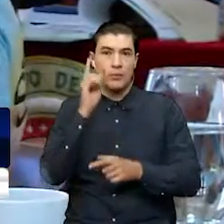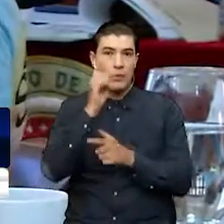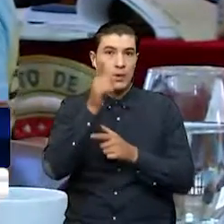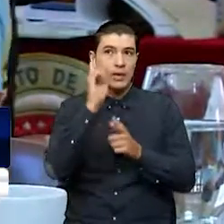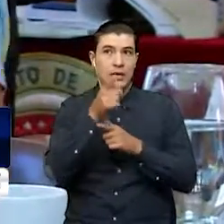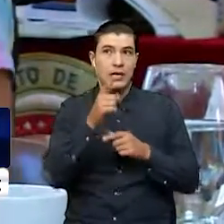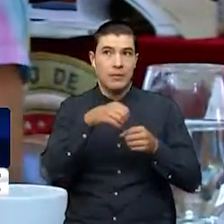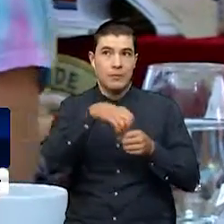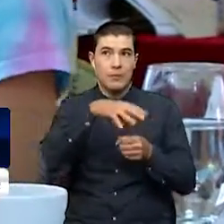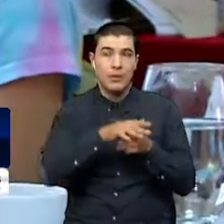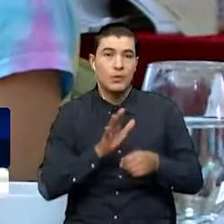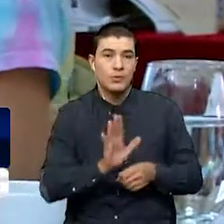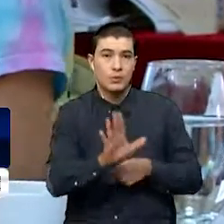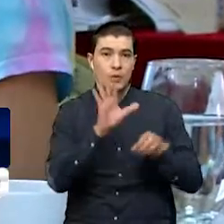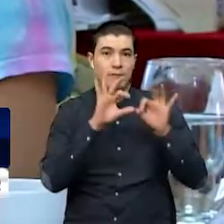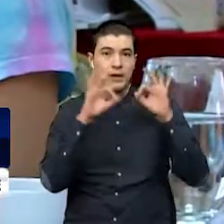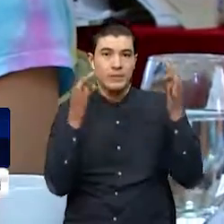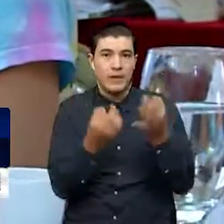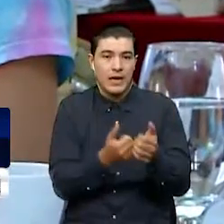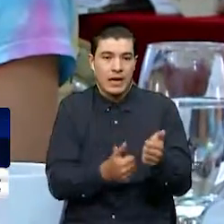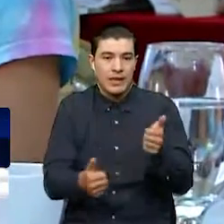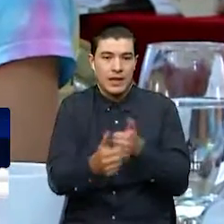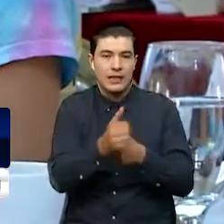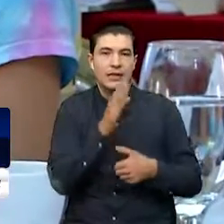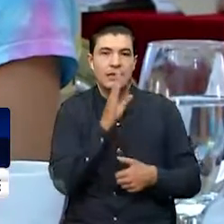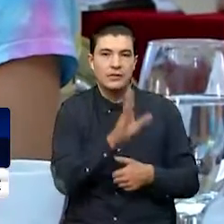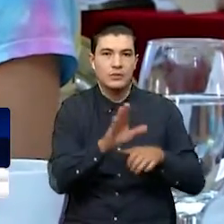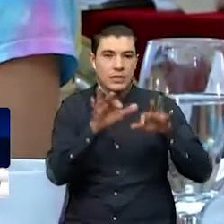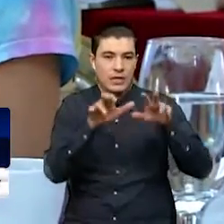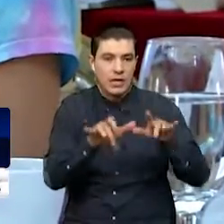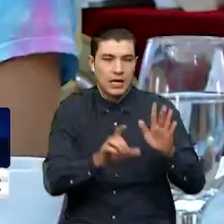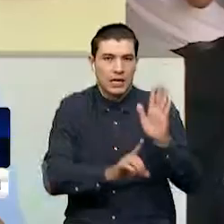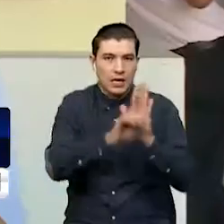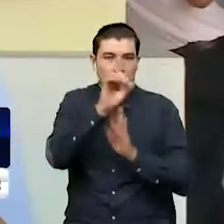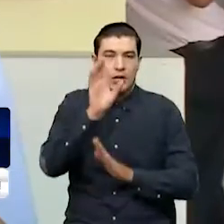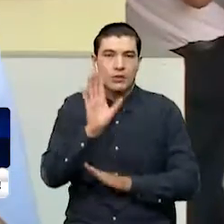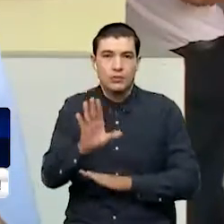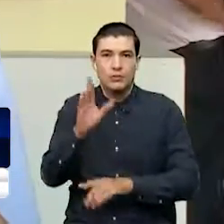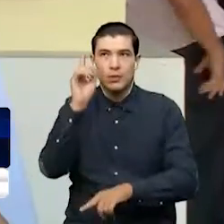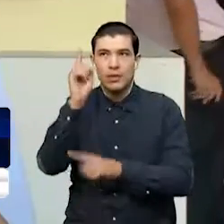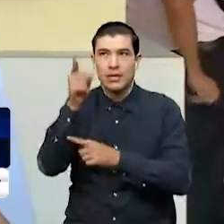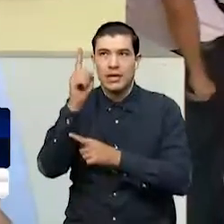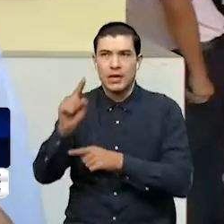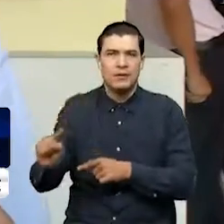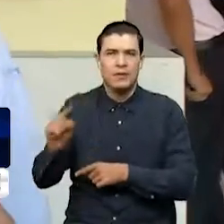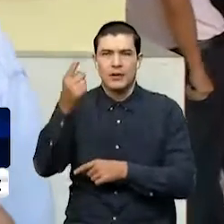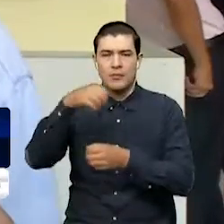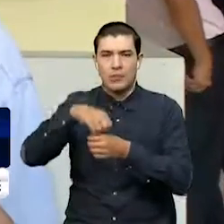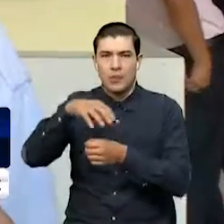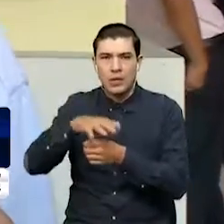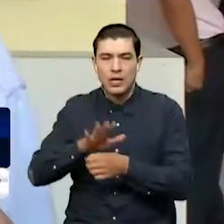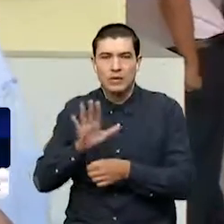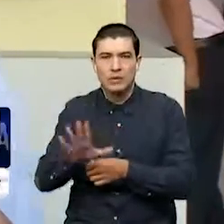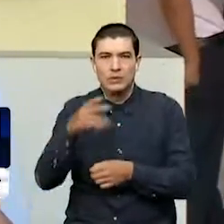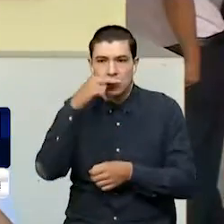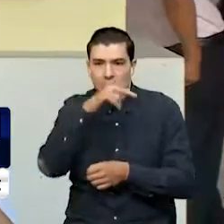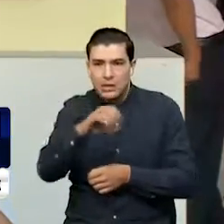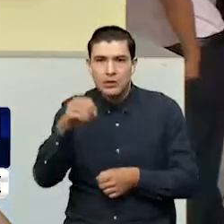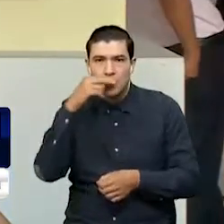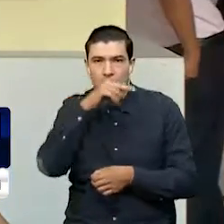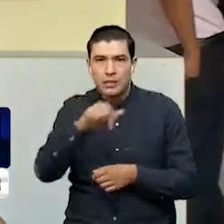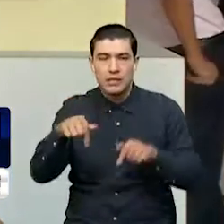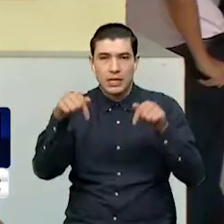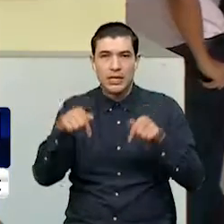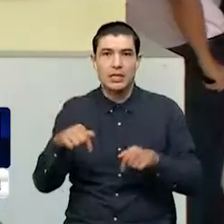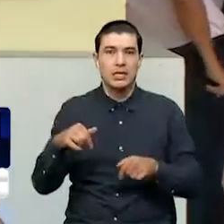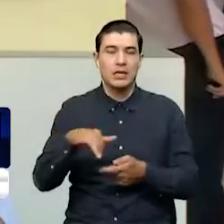familia que la va a adelantar directamente la secretaria de desarrollo la política pública de primera infancia infancia y adolescencia en el departamento de